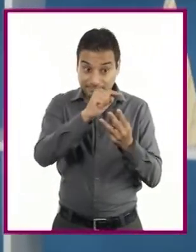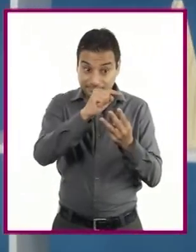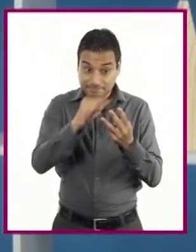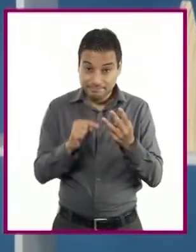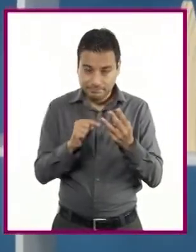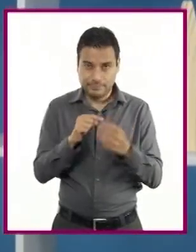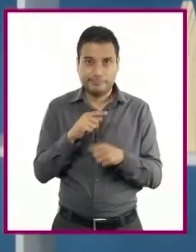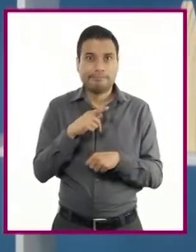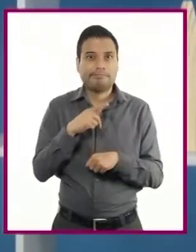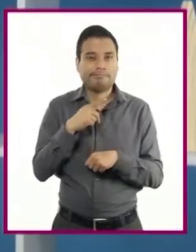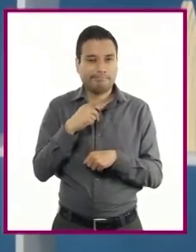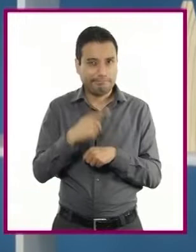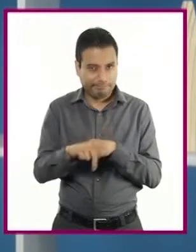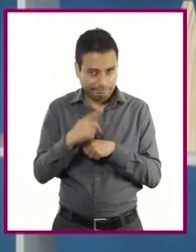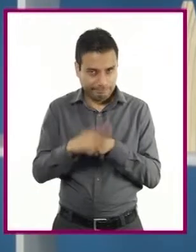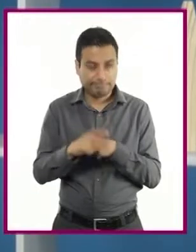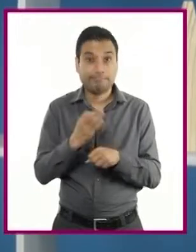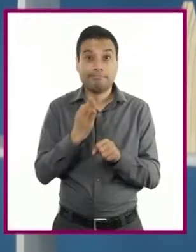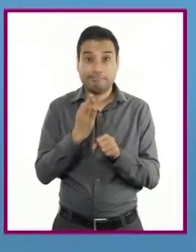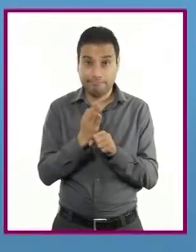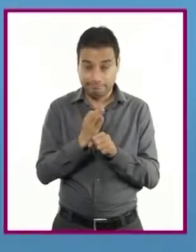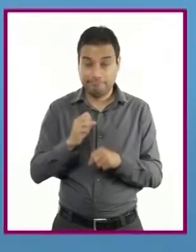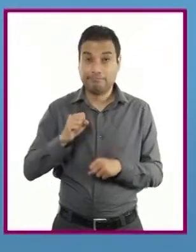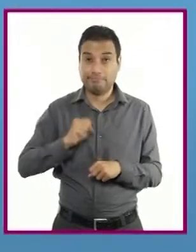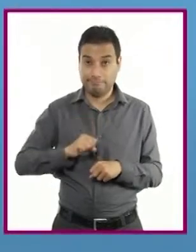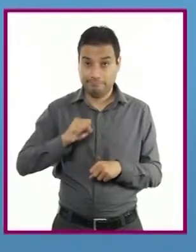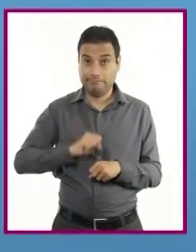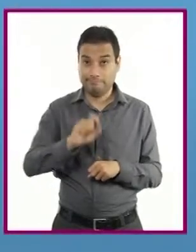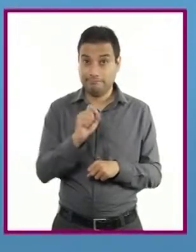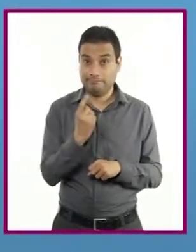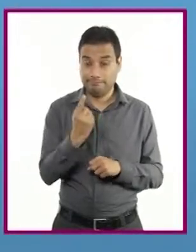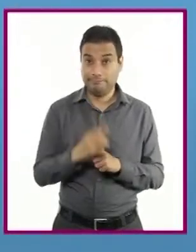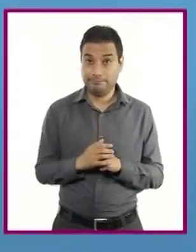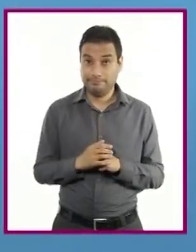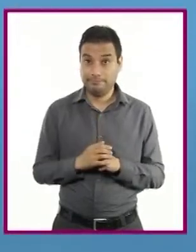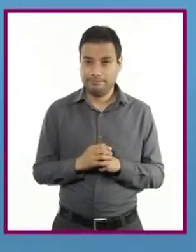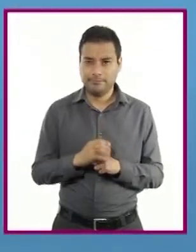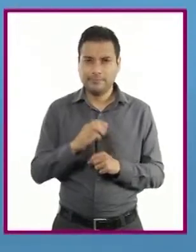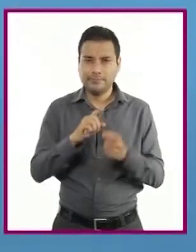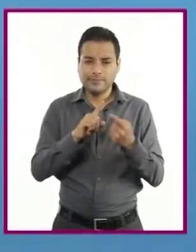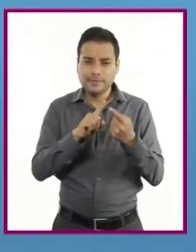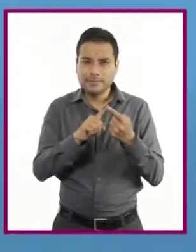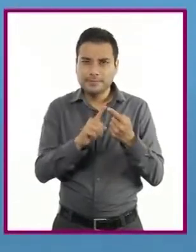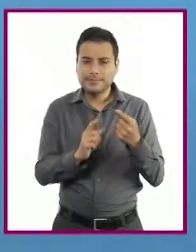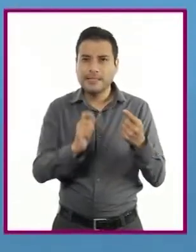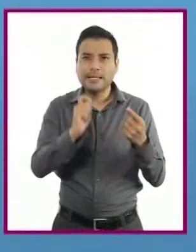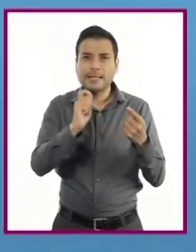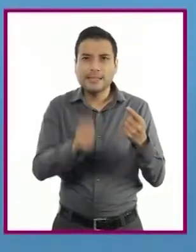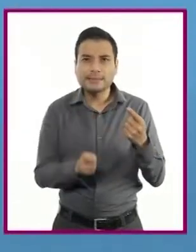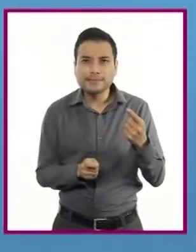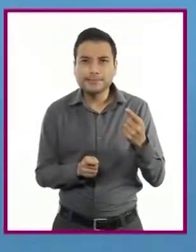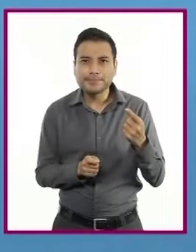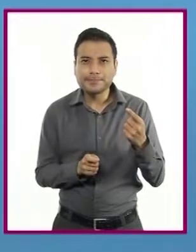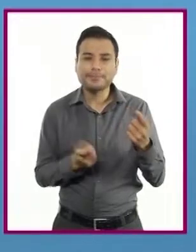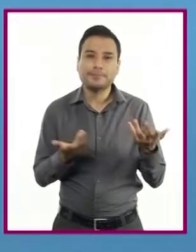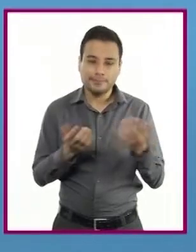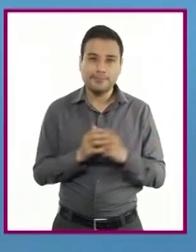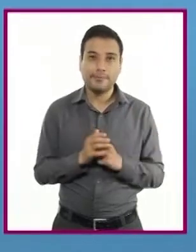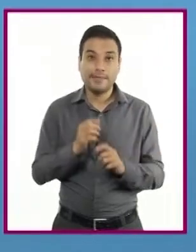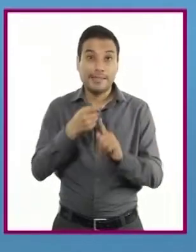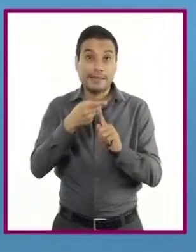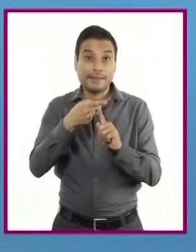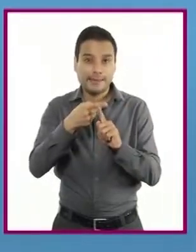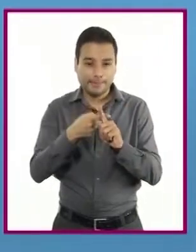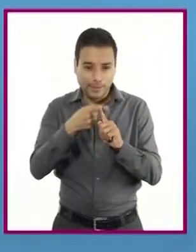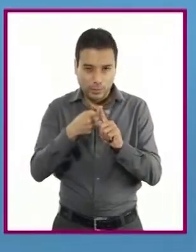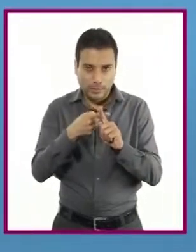retos más grandes para la humanidad en el siglo XXI. El cambio climático se refiere al proceso por el cual las temperaturas,